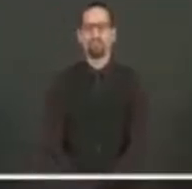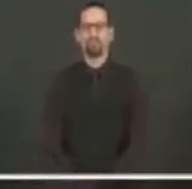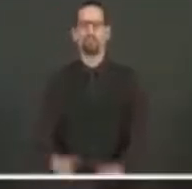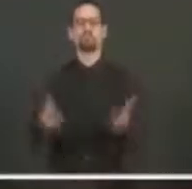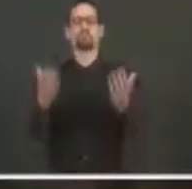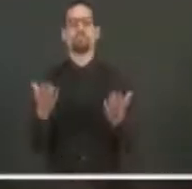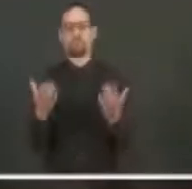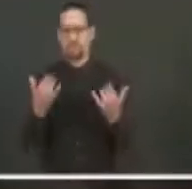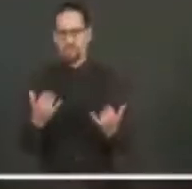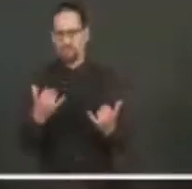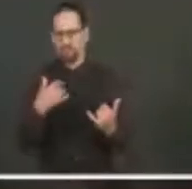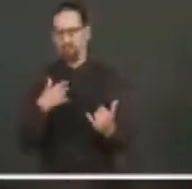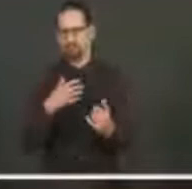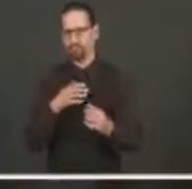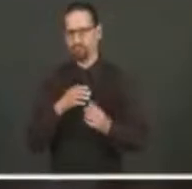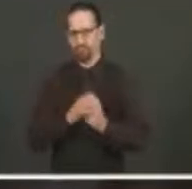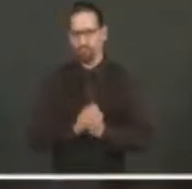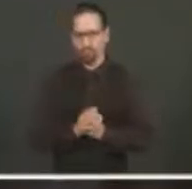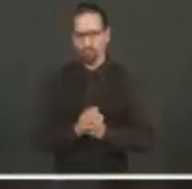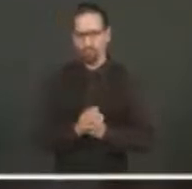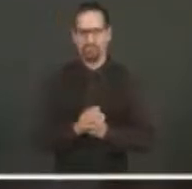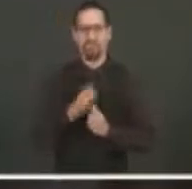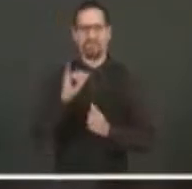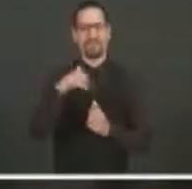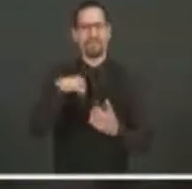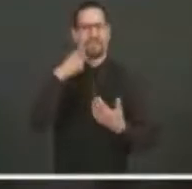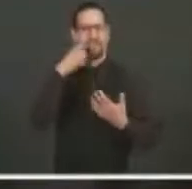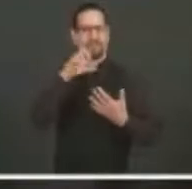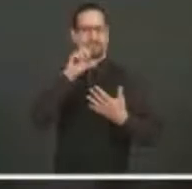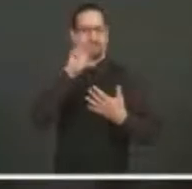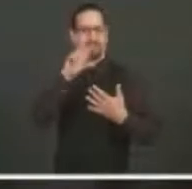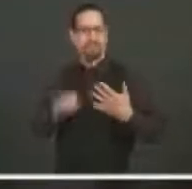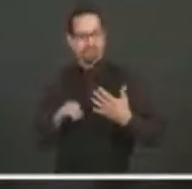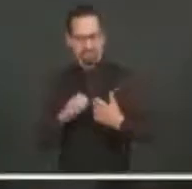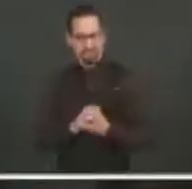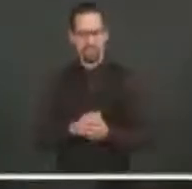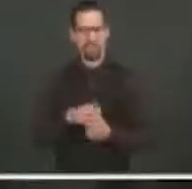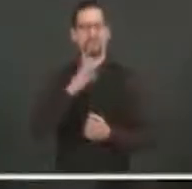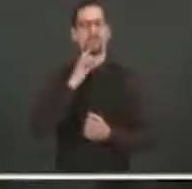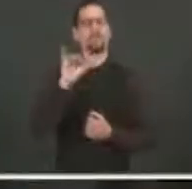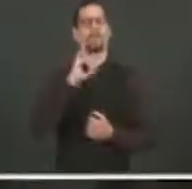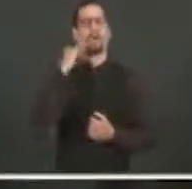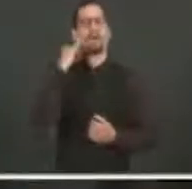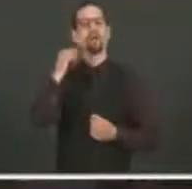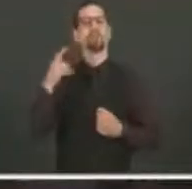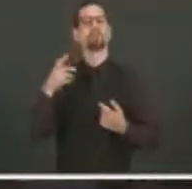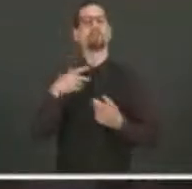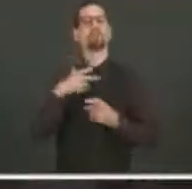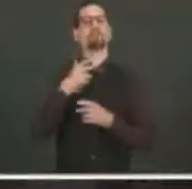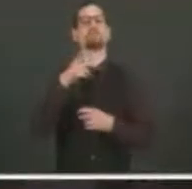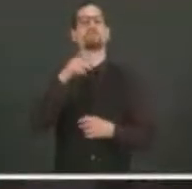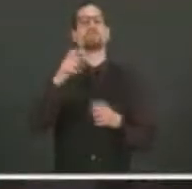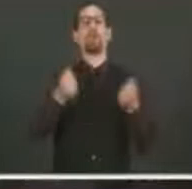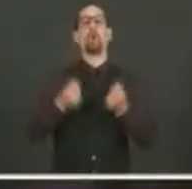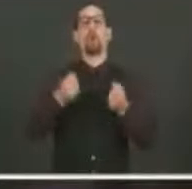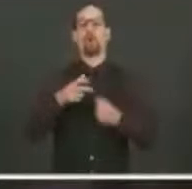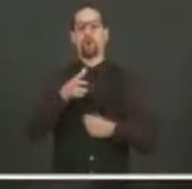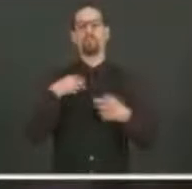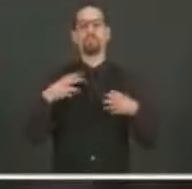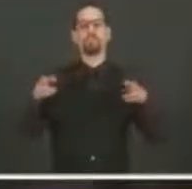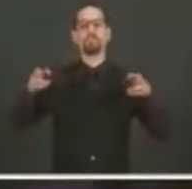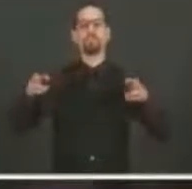So the guidance, which I want to emphasize, are guardrails, right? Because the plans will look different in different